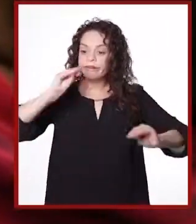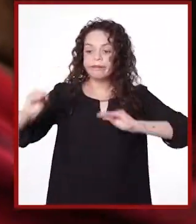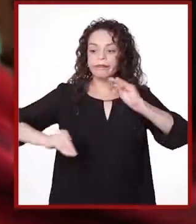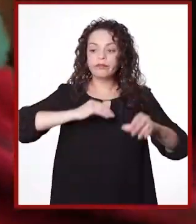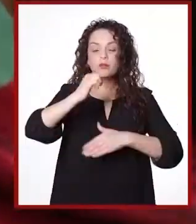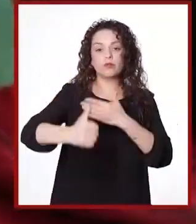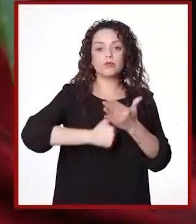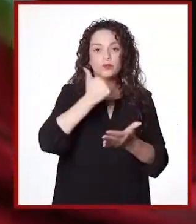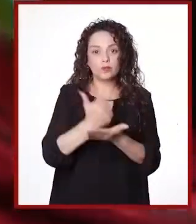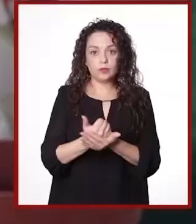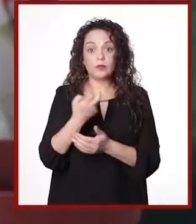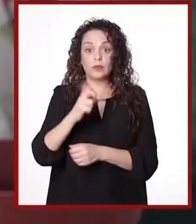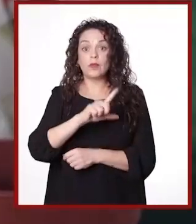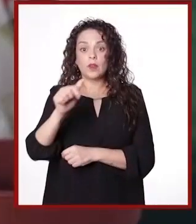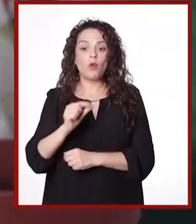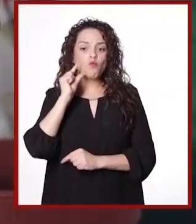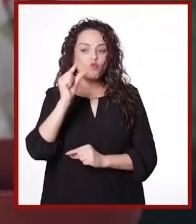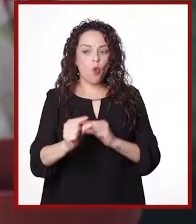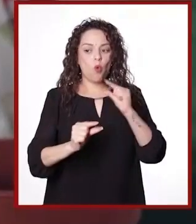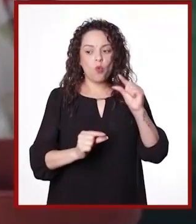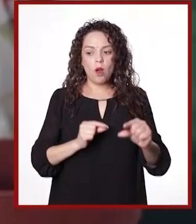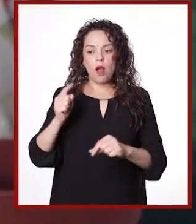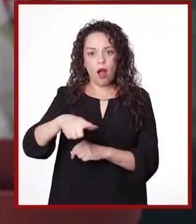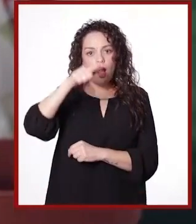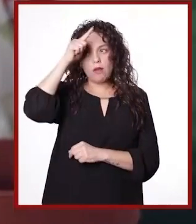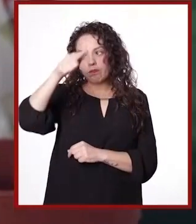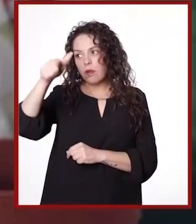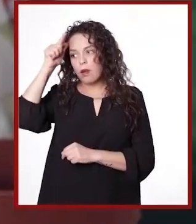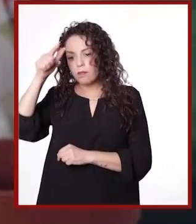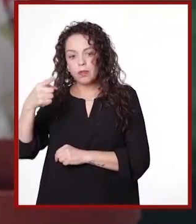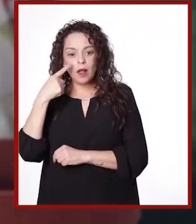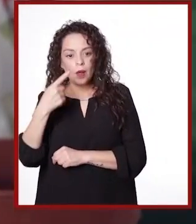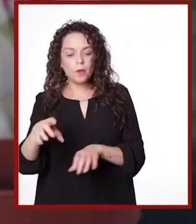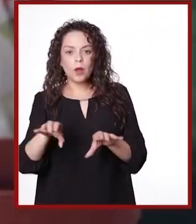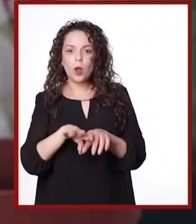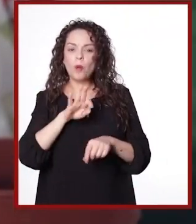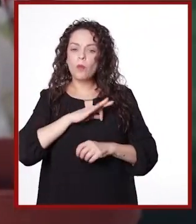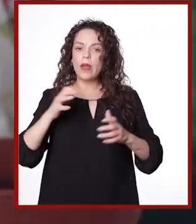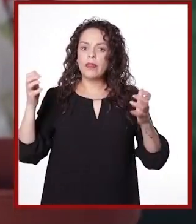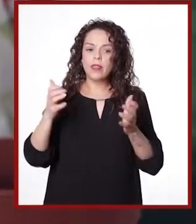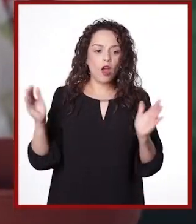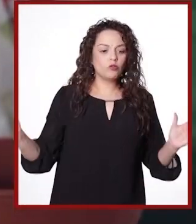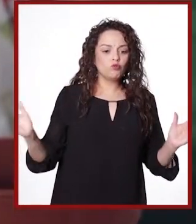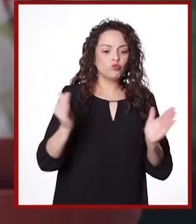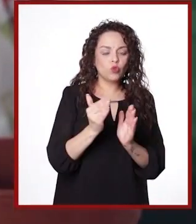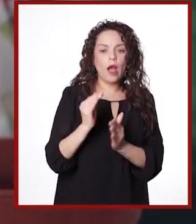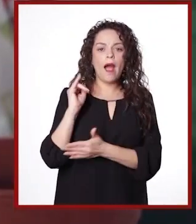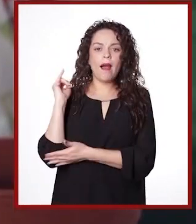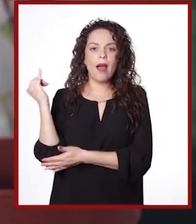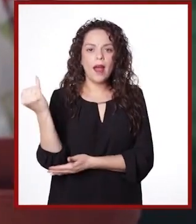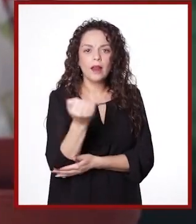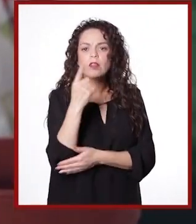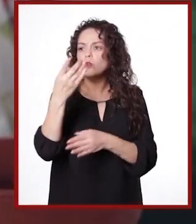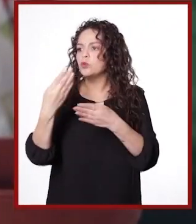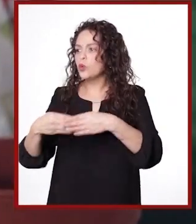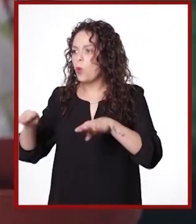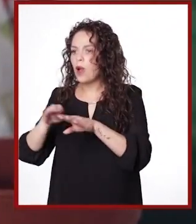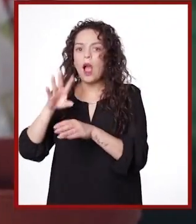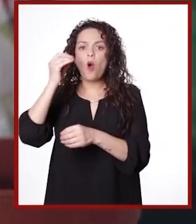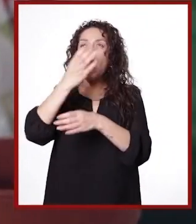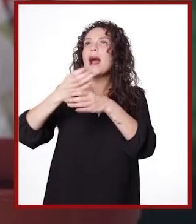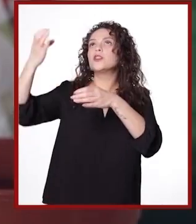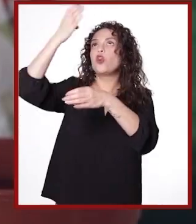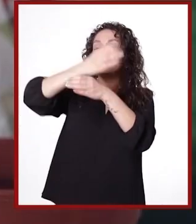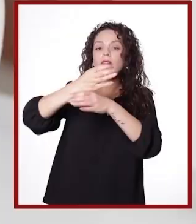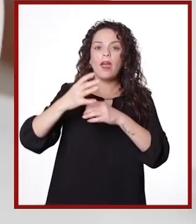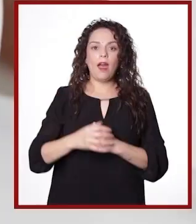van a ver cómo pueden hacer pequeños jardines dentro de sus casas, en sus azoteas. Ya si